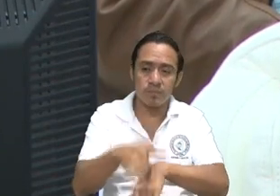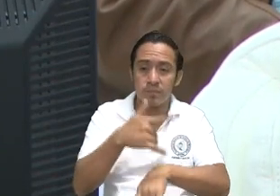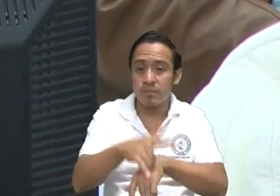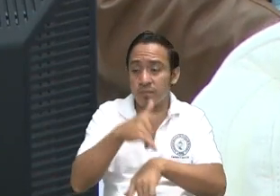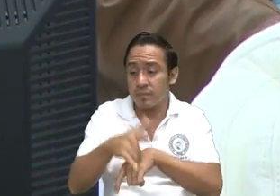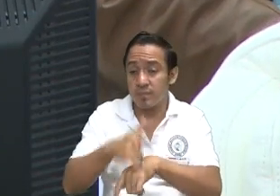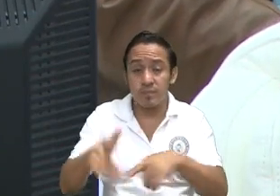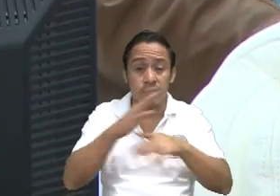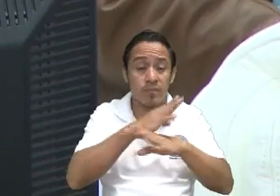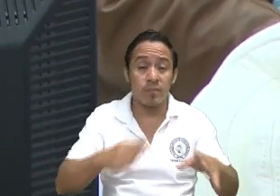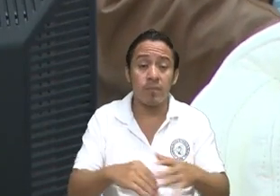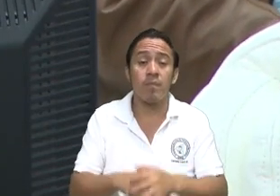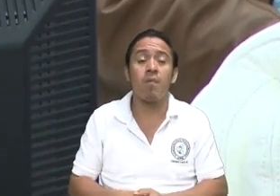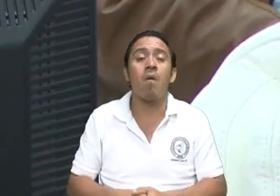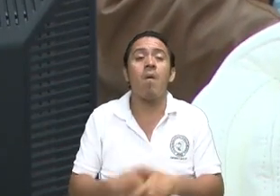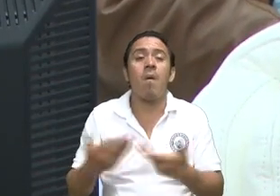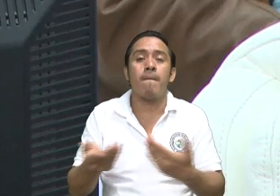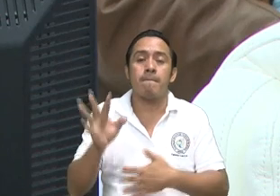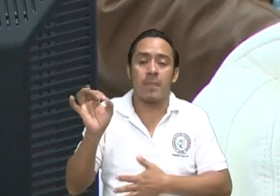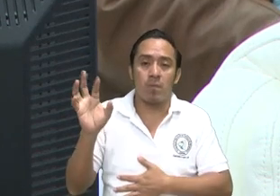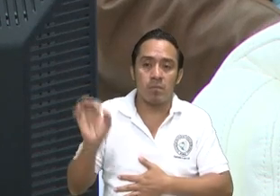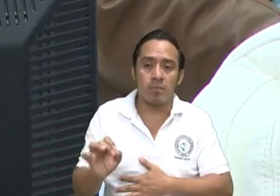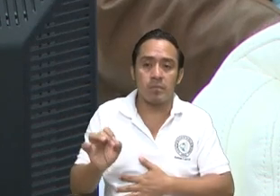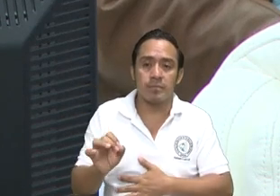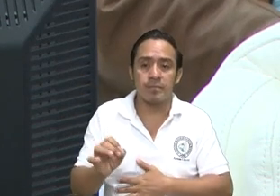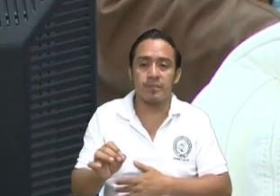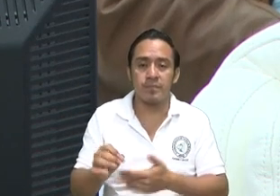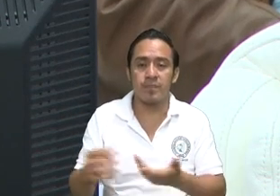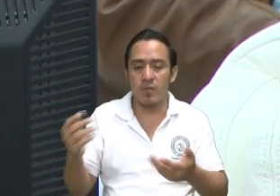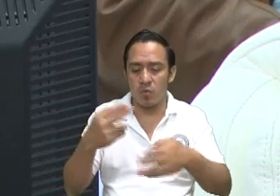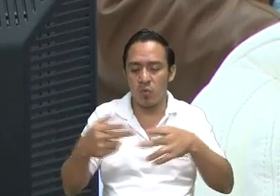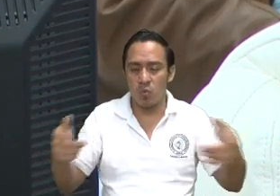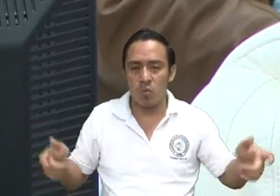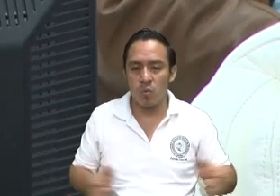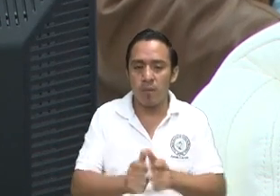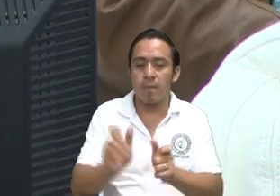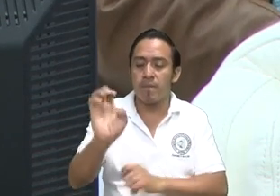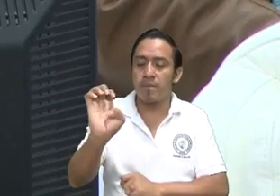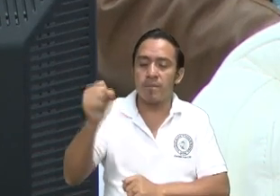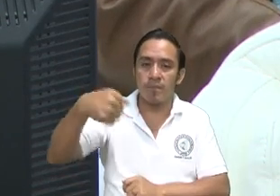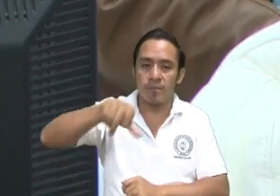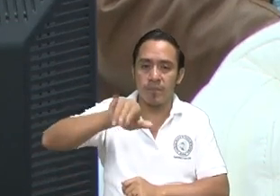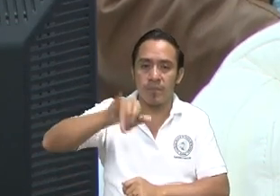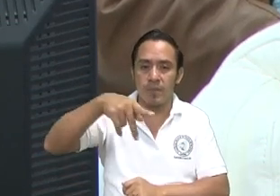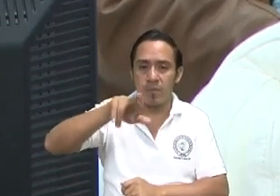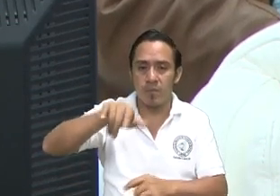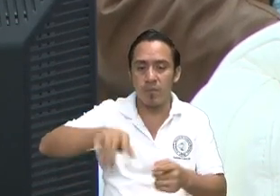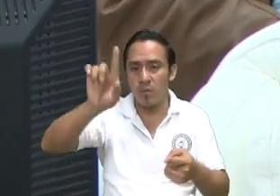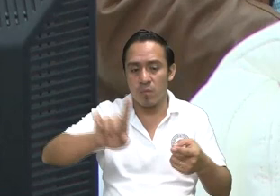paz, a través del foro de los países del grupo de Contadora, Esquipula 1,